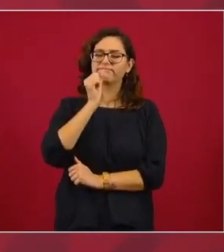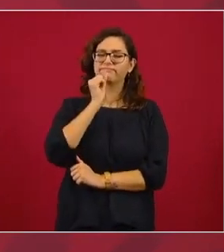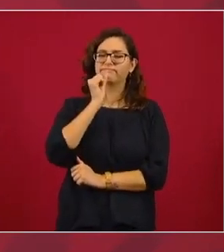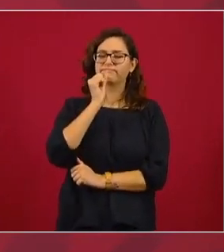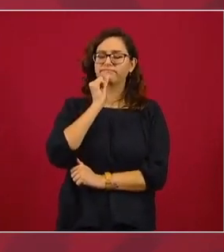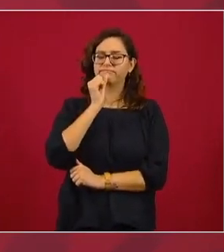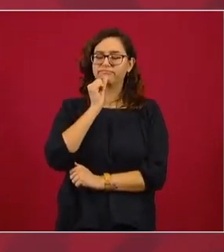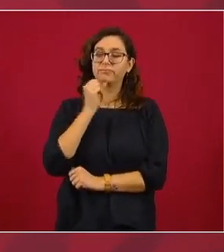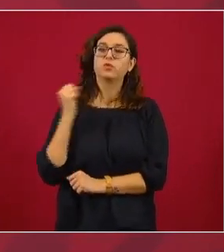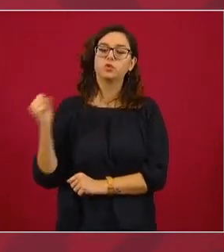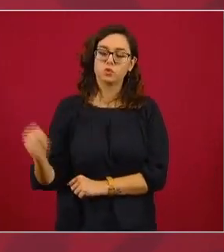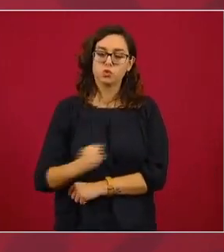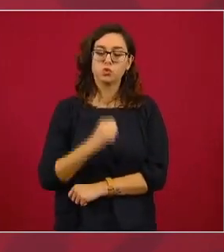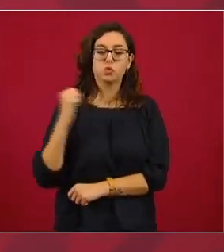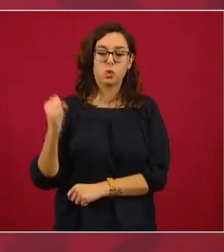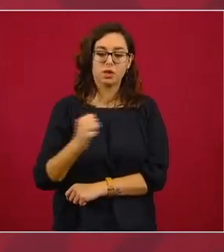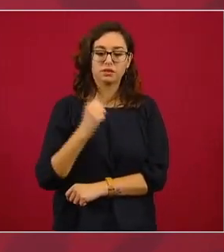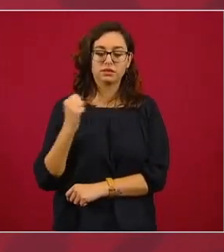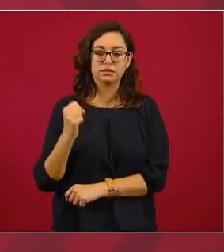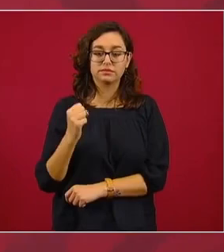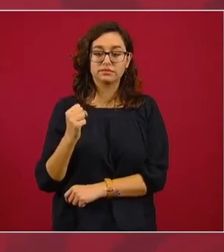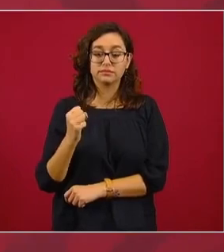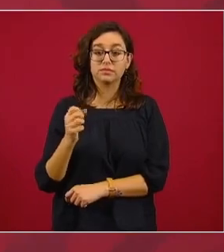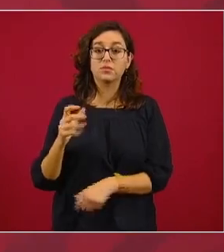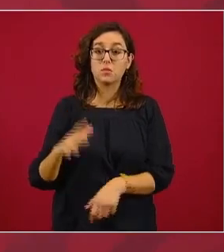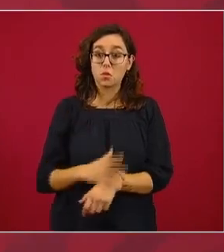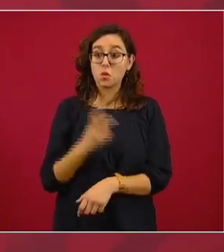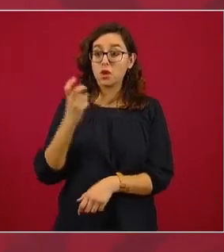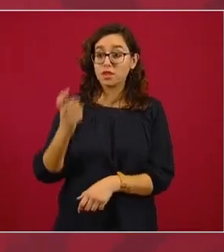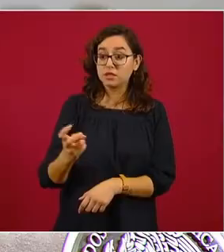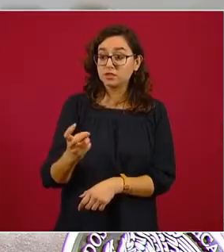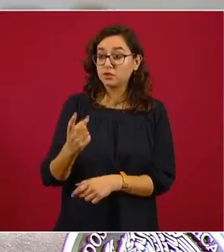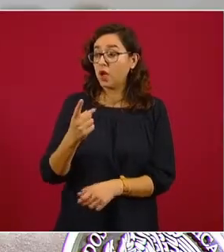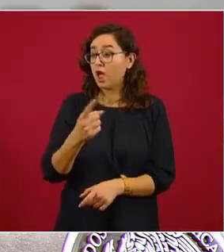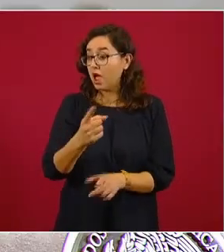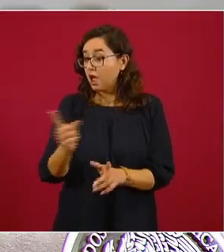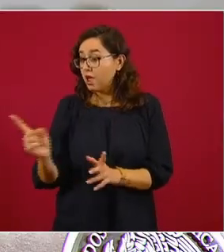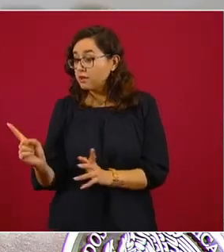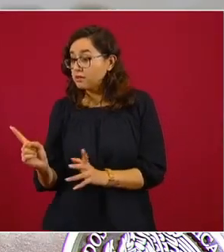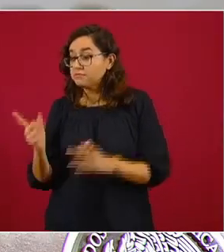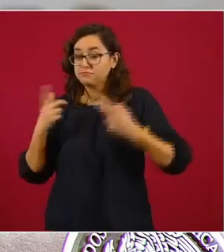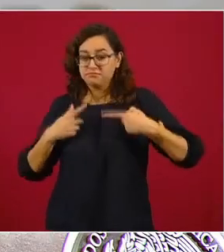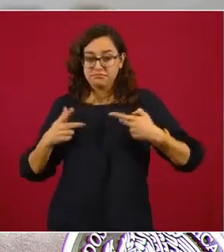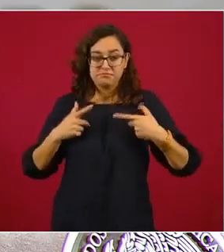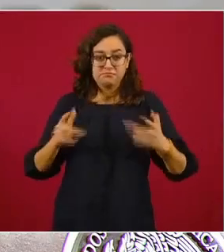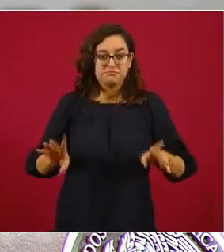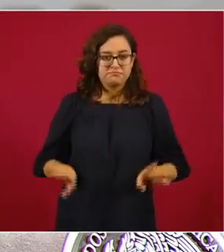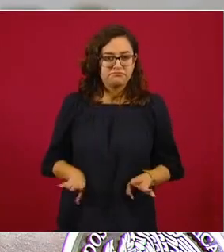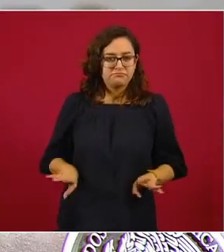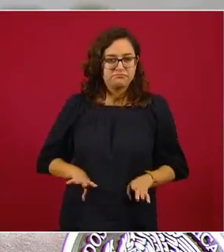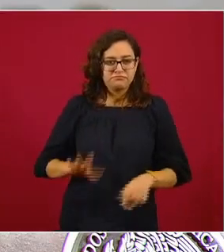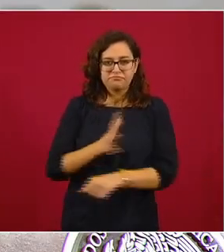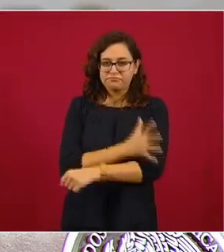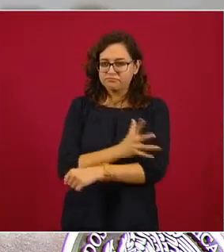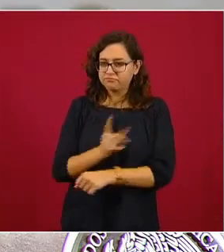afortunadamente. Y con esos elementos buenos y con la voluntad